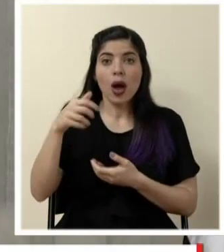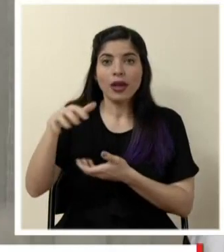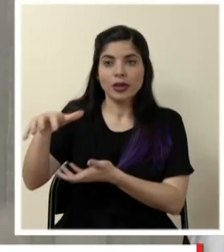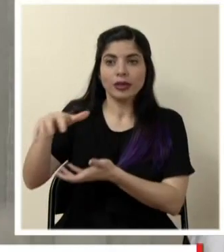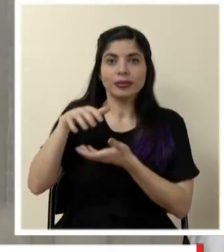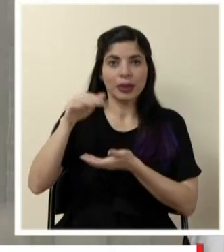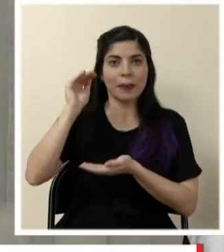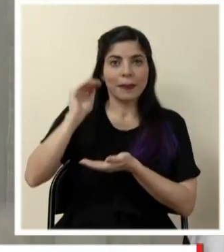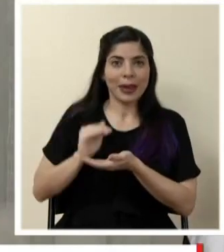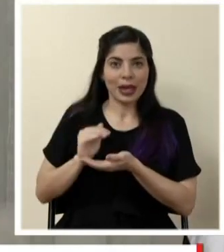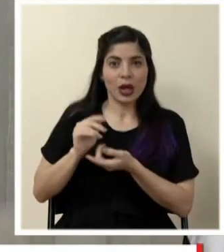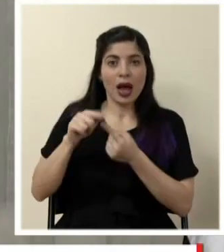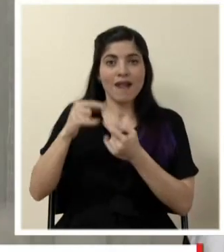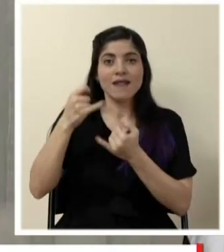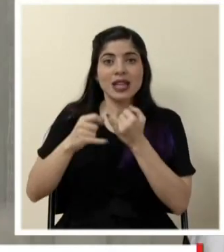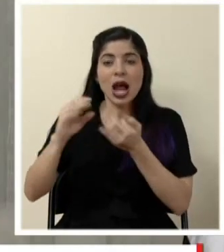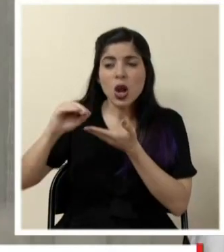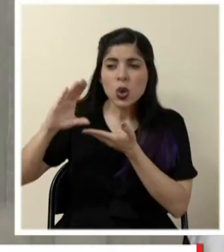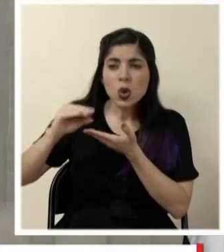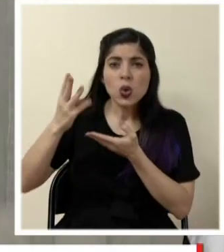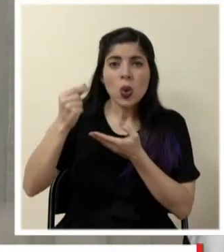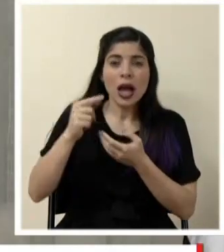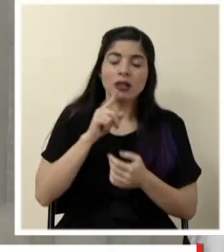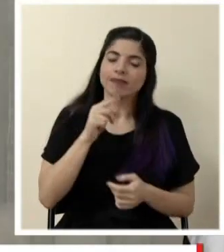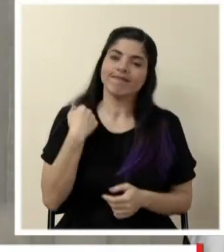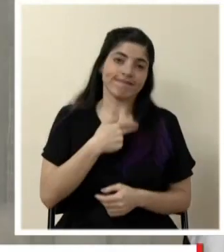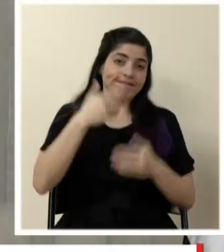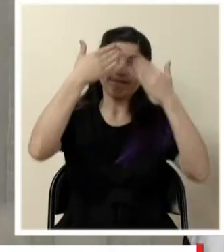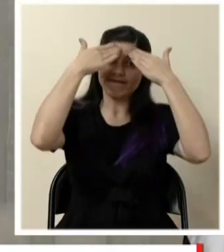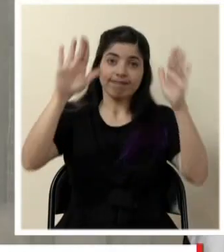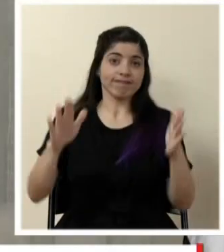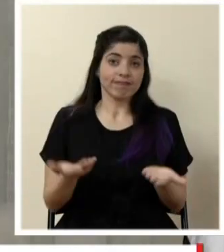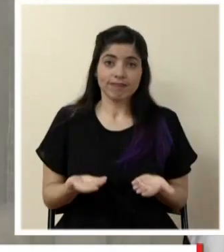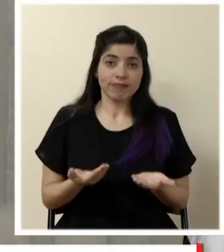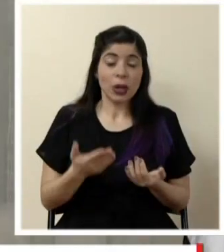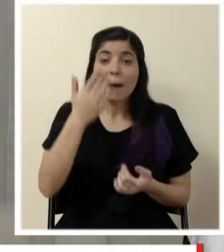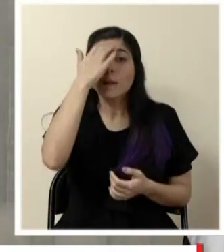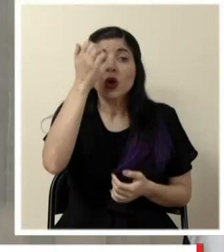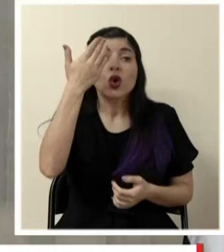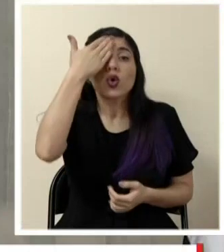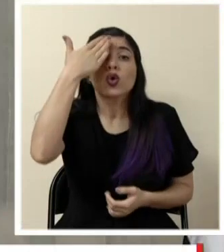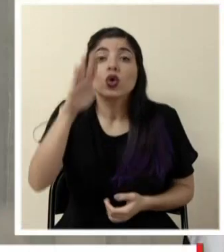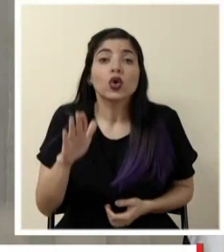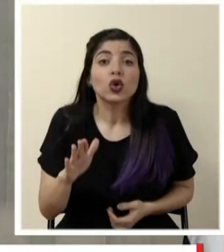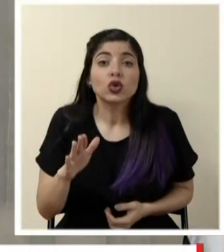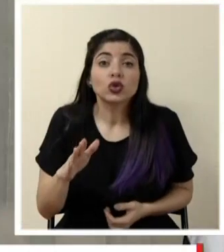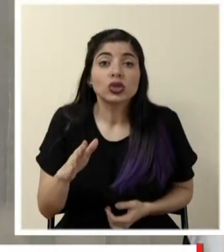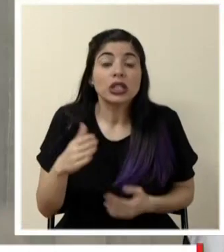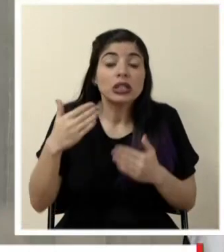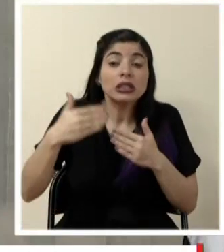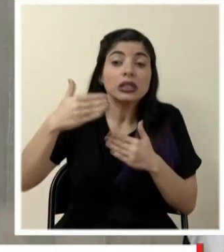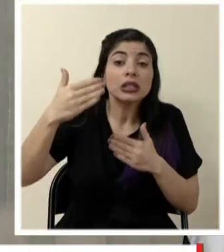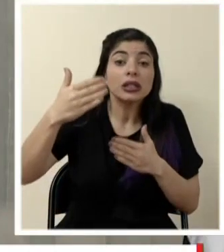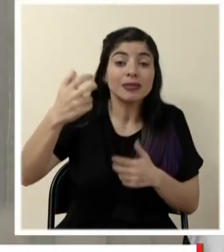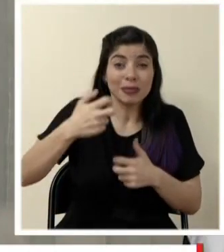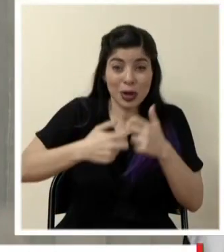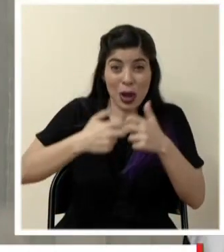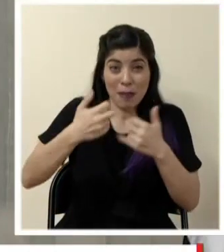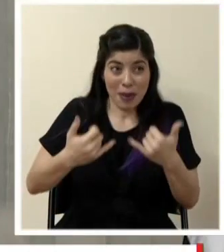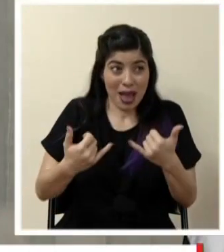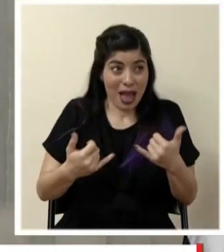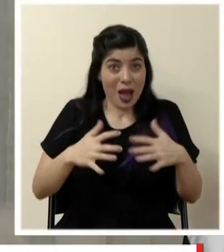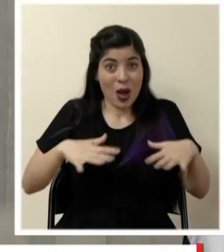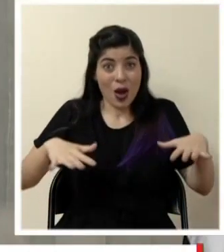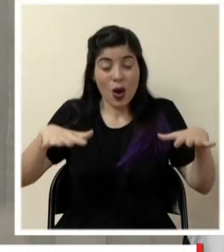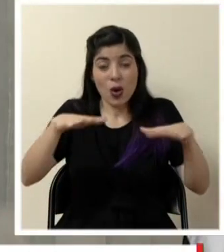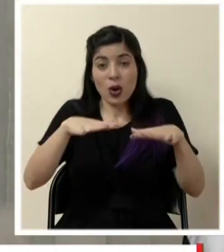hasta el final? Eso no lo sabemos, porque no sabemos de qué magnitud va a ser esta crisis